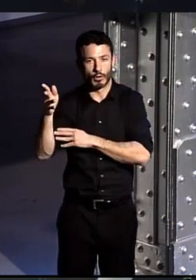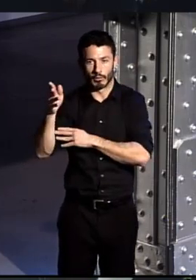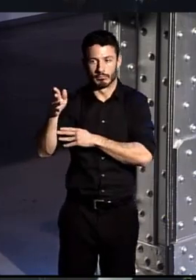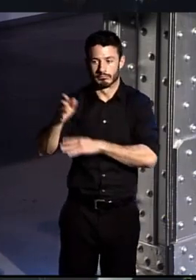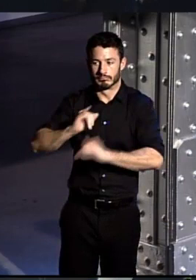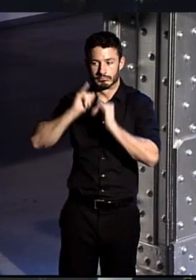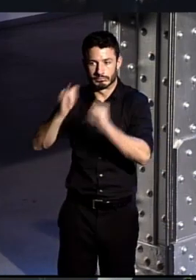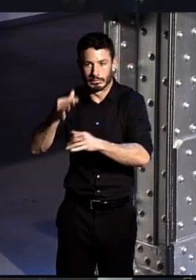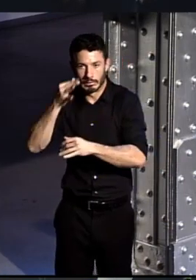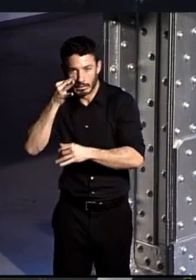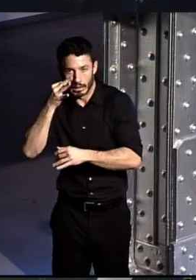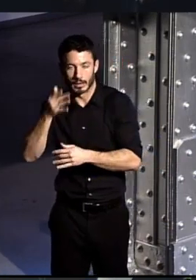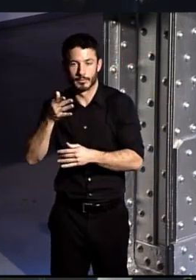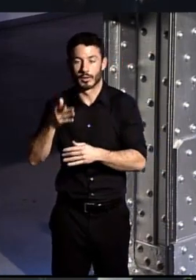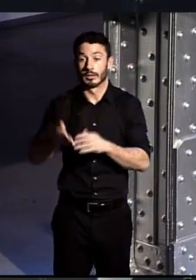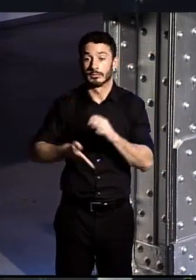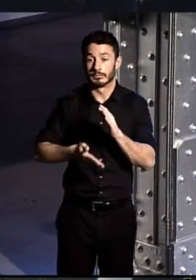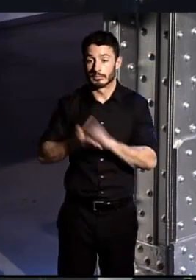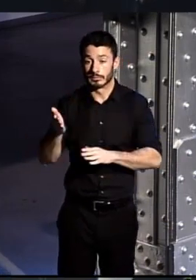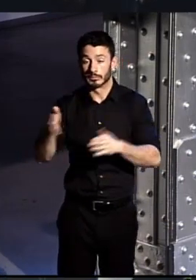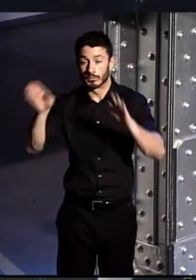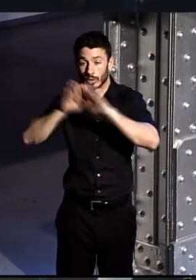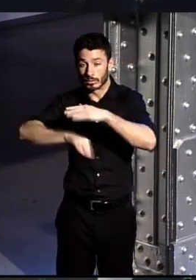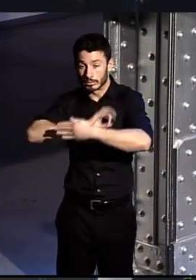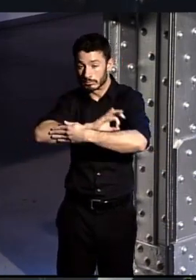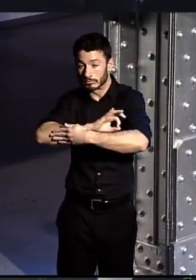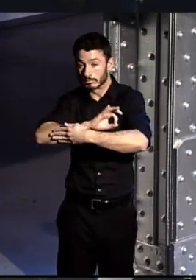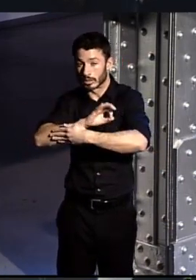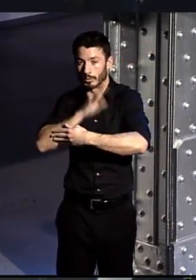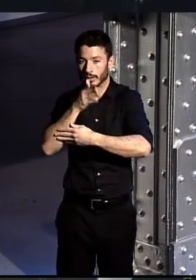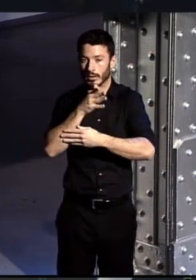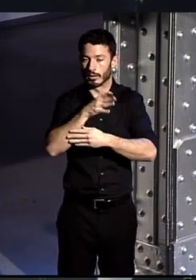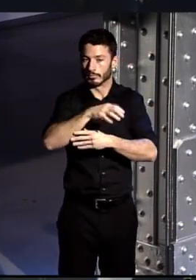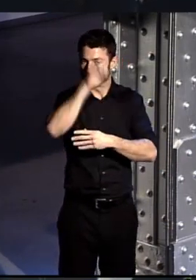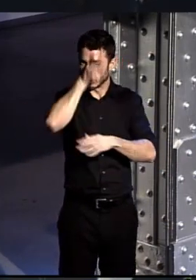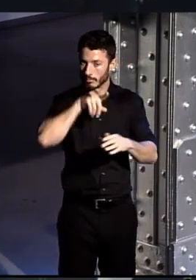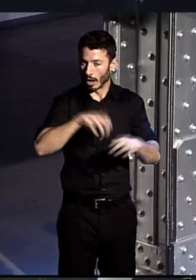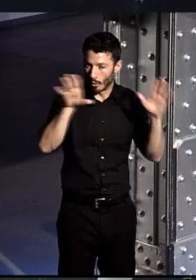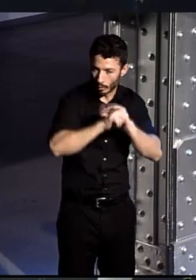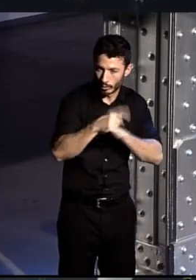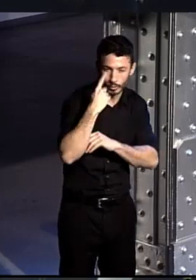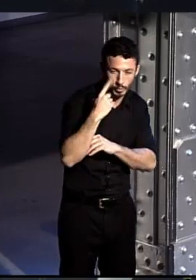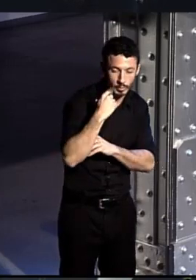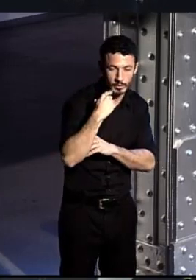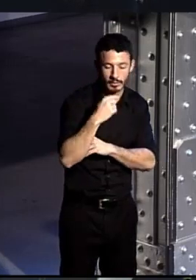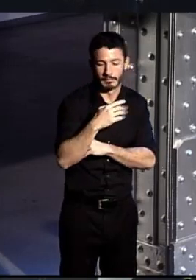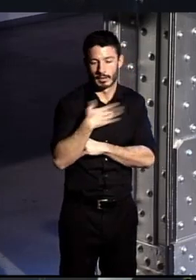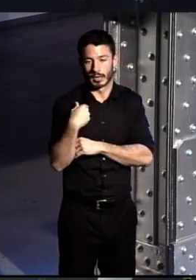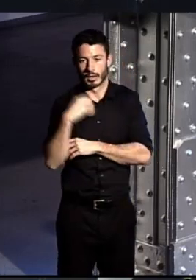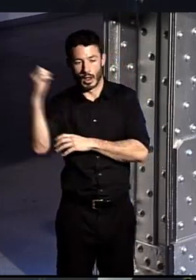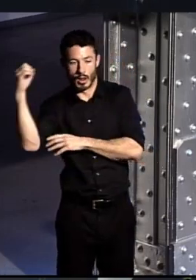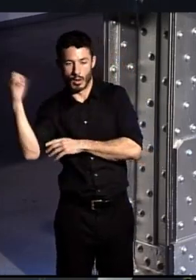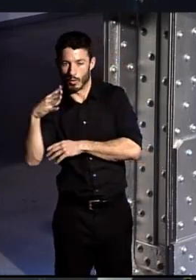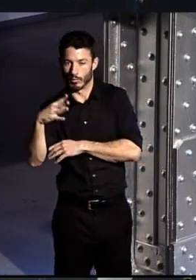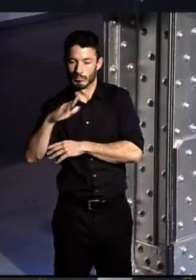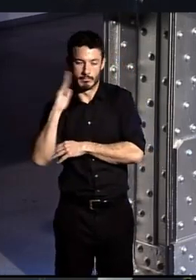Bueno, viajan de noche para ver el amanecer porque como ella está acostumbrada a la oscuridad de la mina, la quiere proteger de que la luz de golpe no le